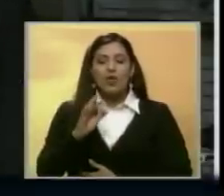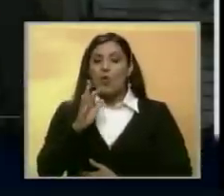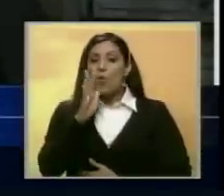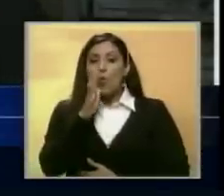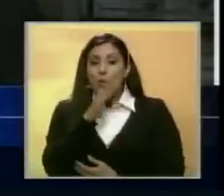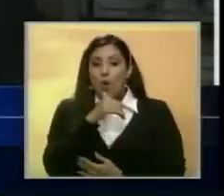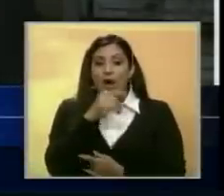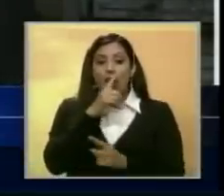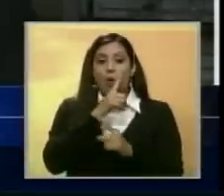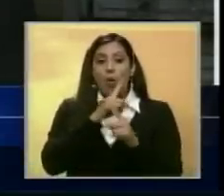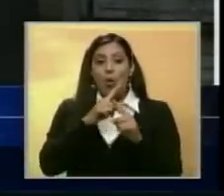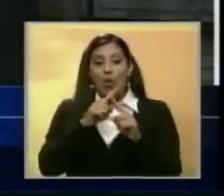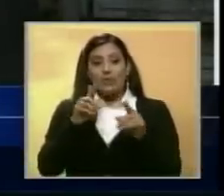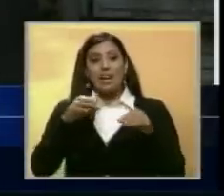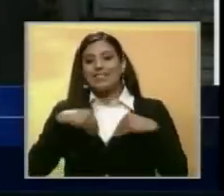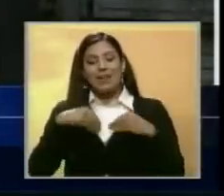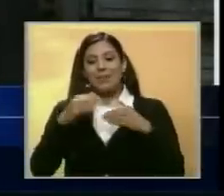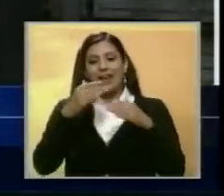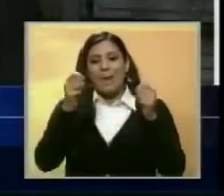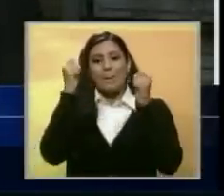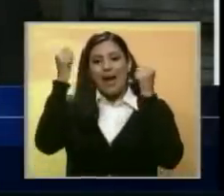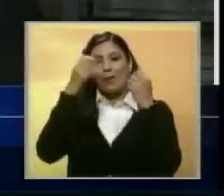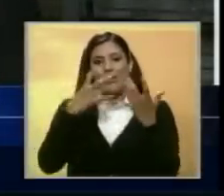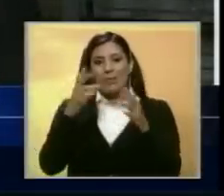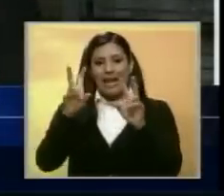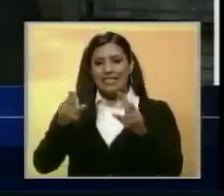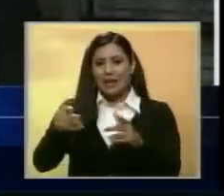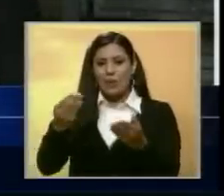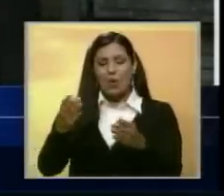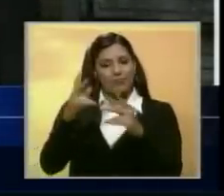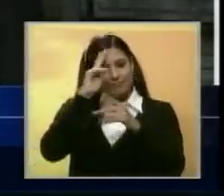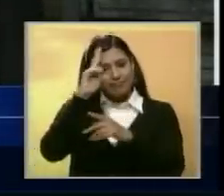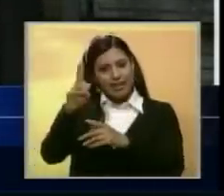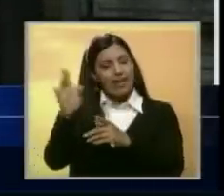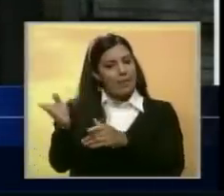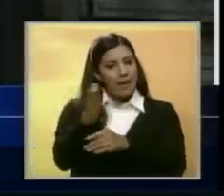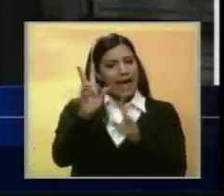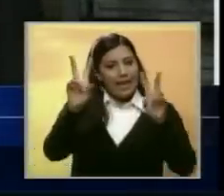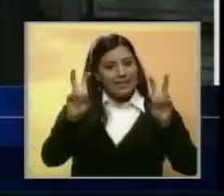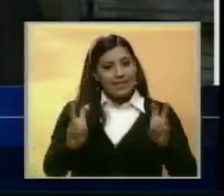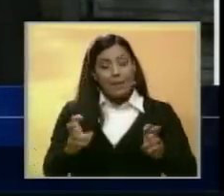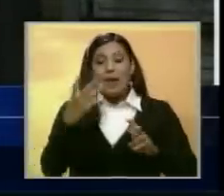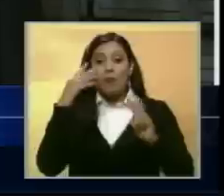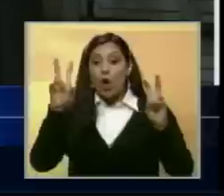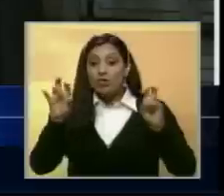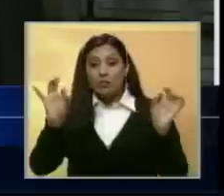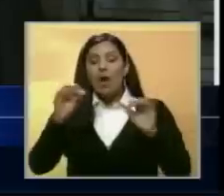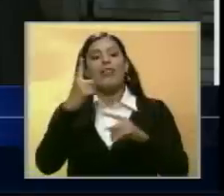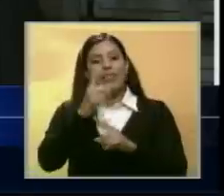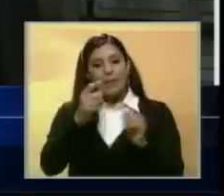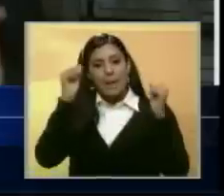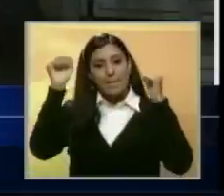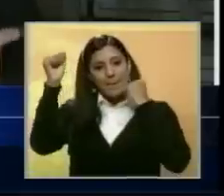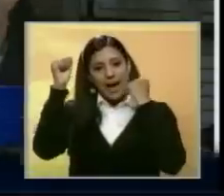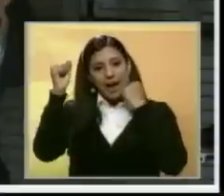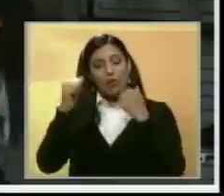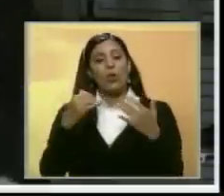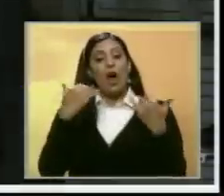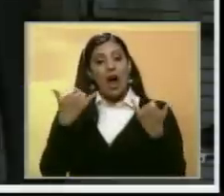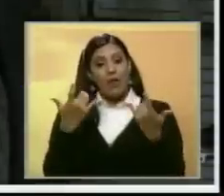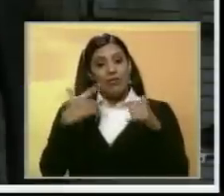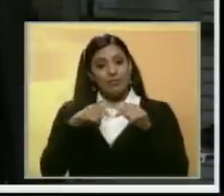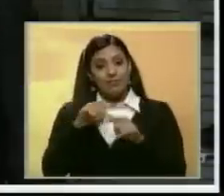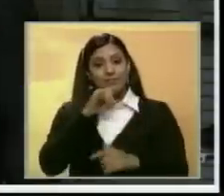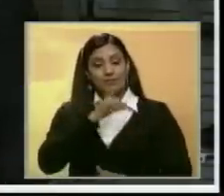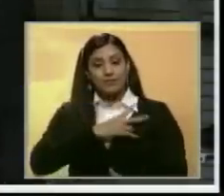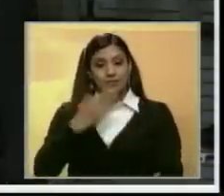no están cumpliendo con la paralización convocada por parte de la Asociación de Profesores de la Universidad Central de Venezuela. Esta información será empleada